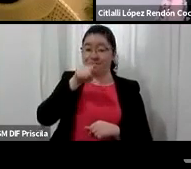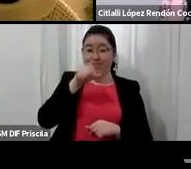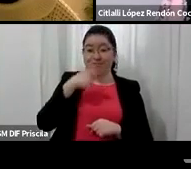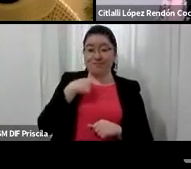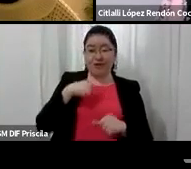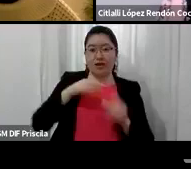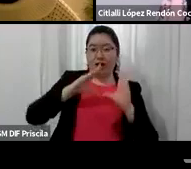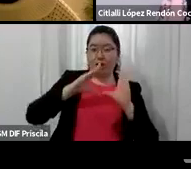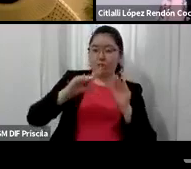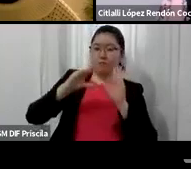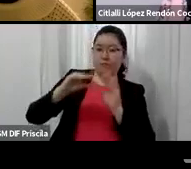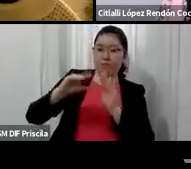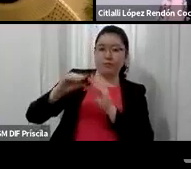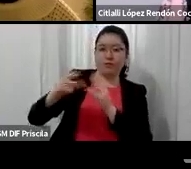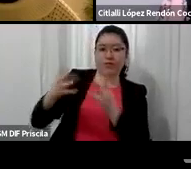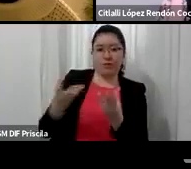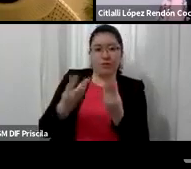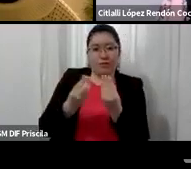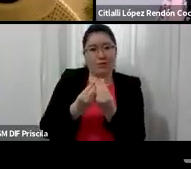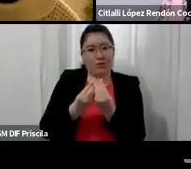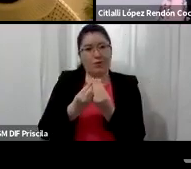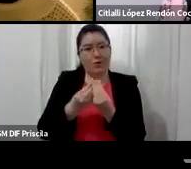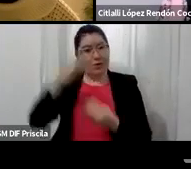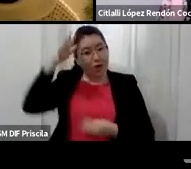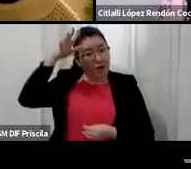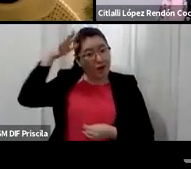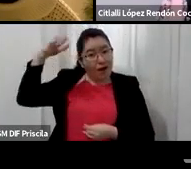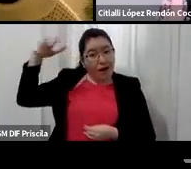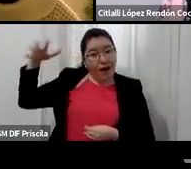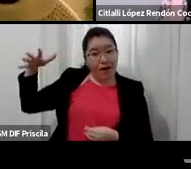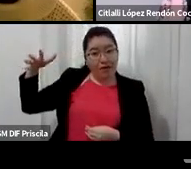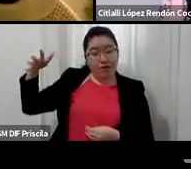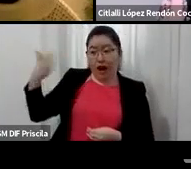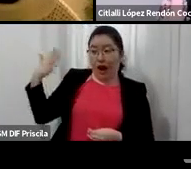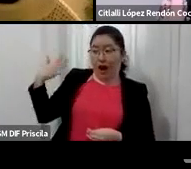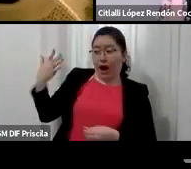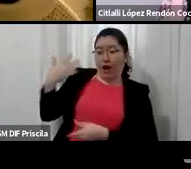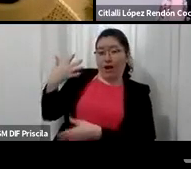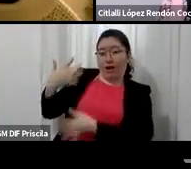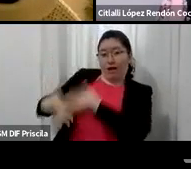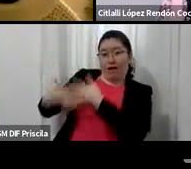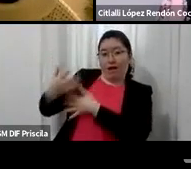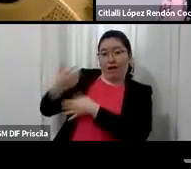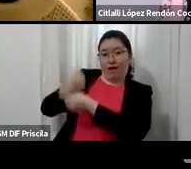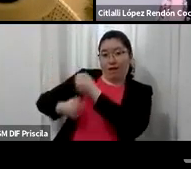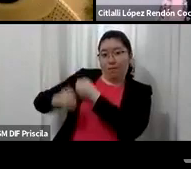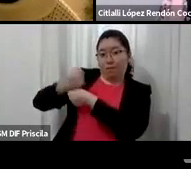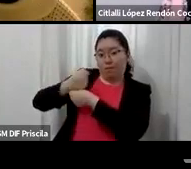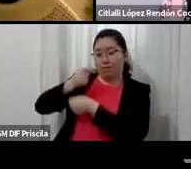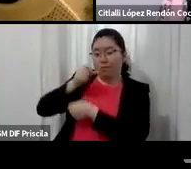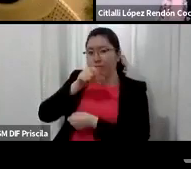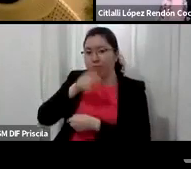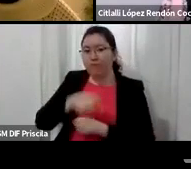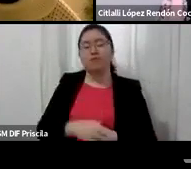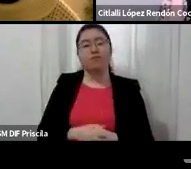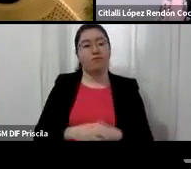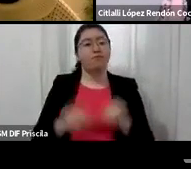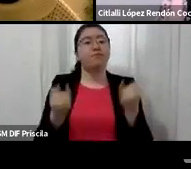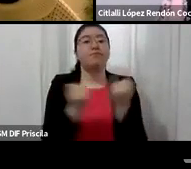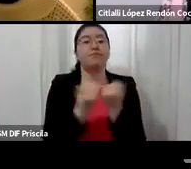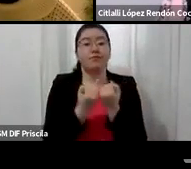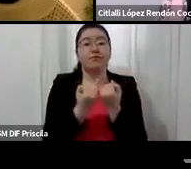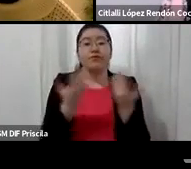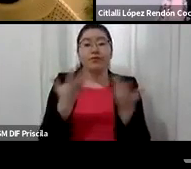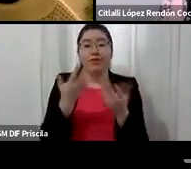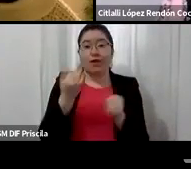de educación con adultos desde hace 15 años y actualmente se desempeña también como auxiliar de